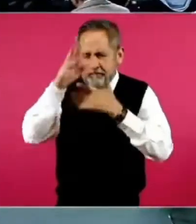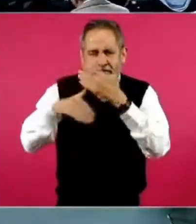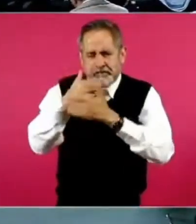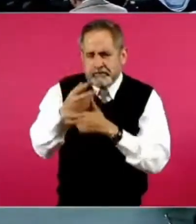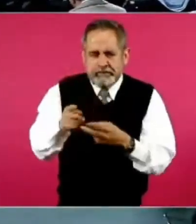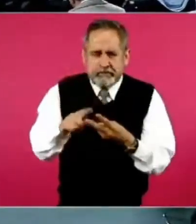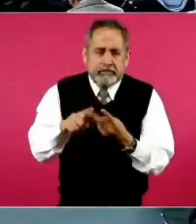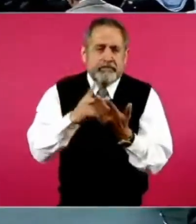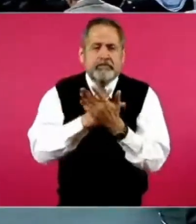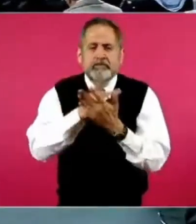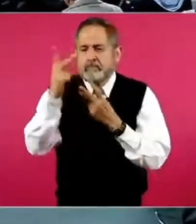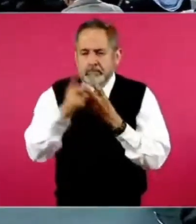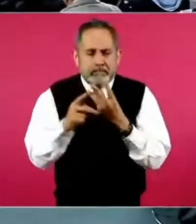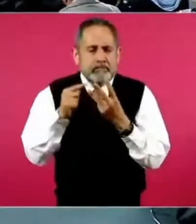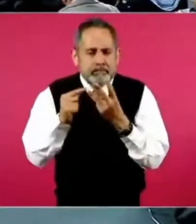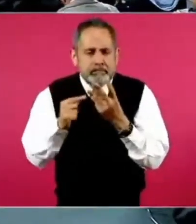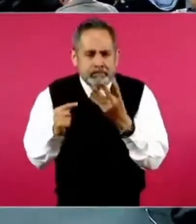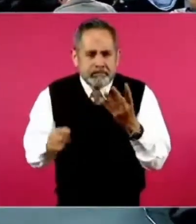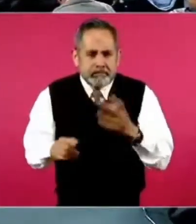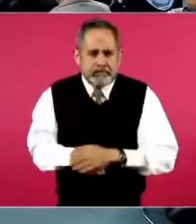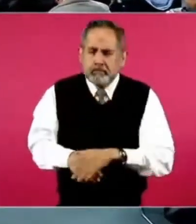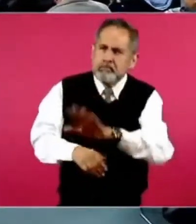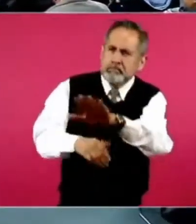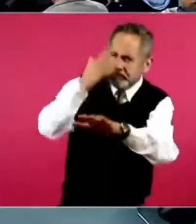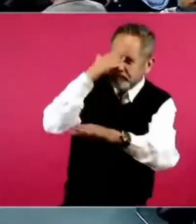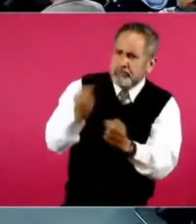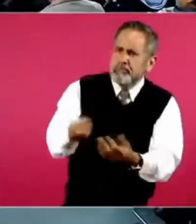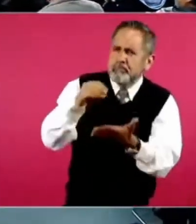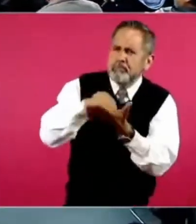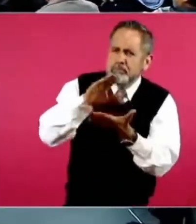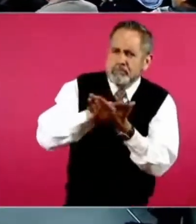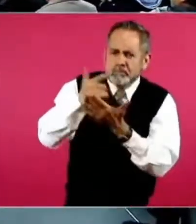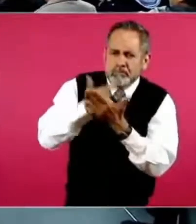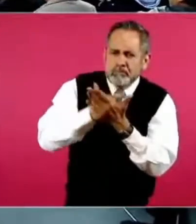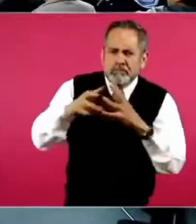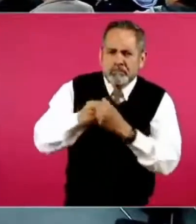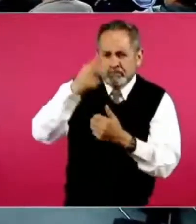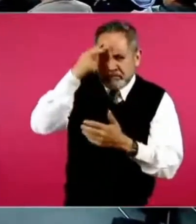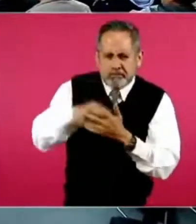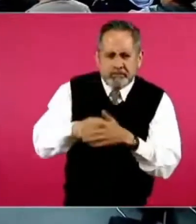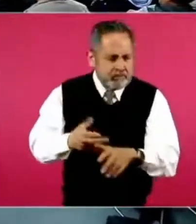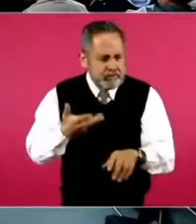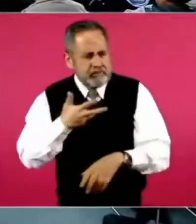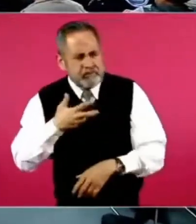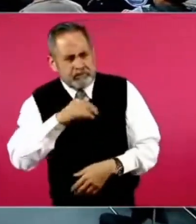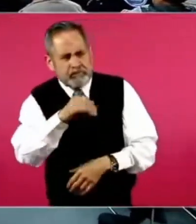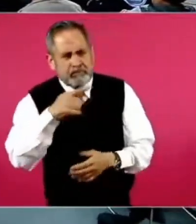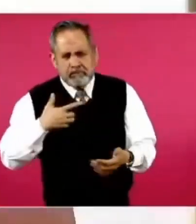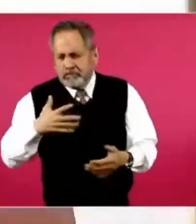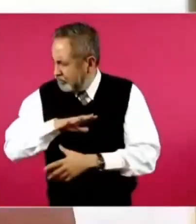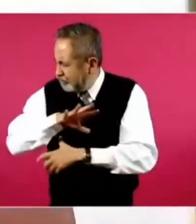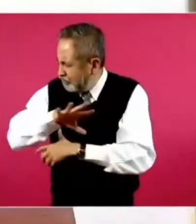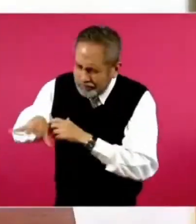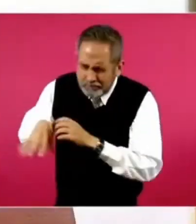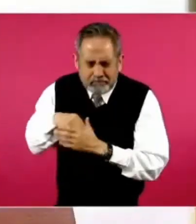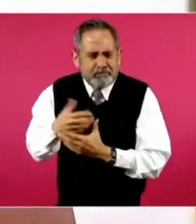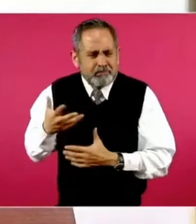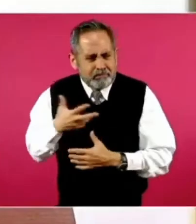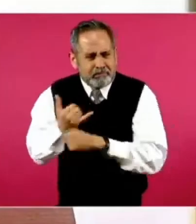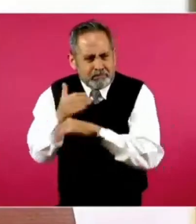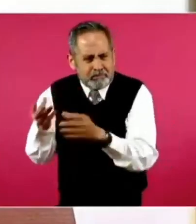violentadas. ¿Tienen registro de cuántos desplazados hay en México, presidente? Sí. Se tiene toda la